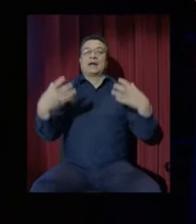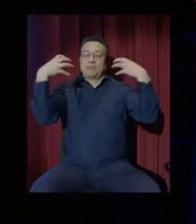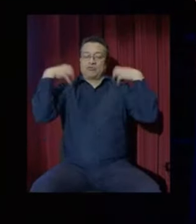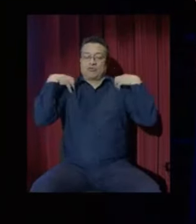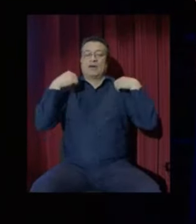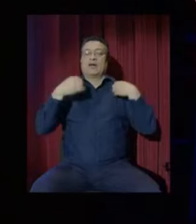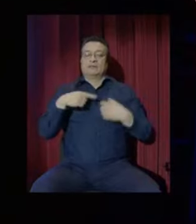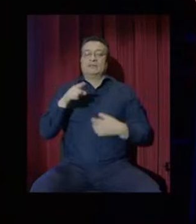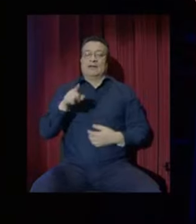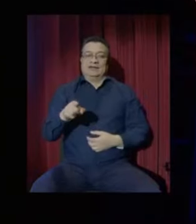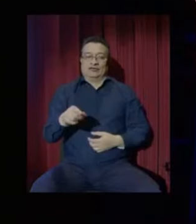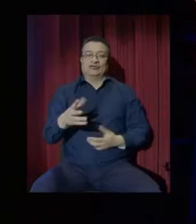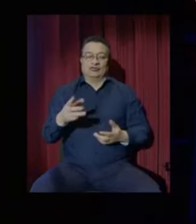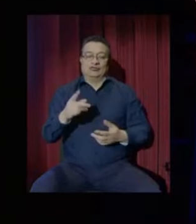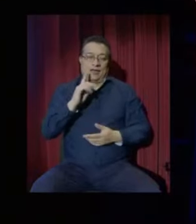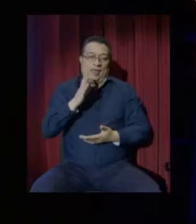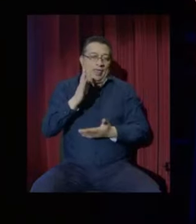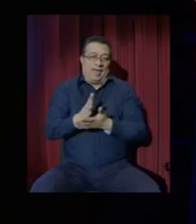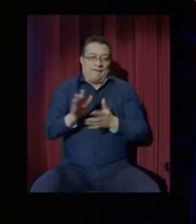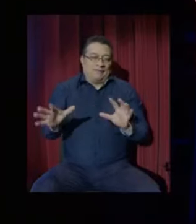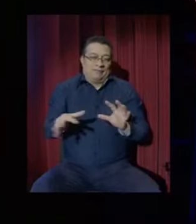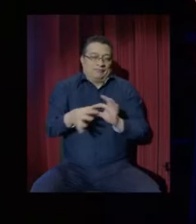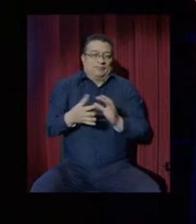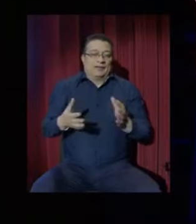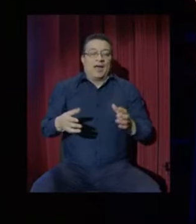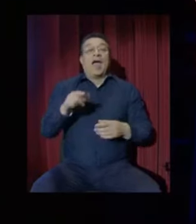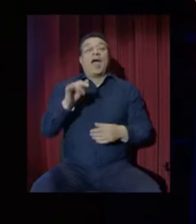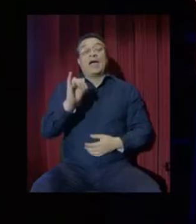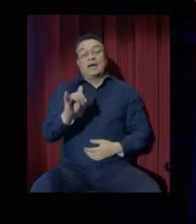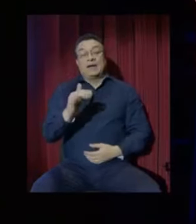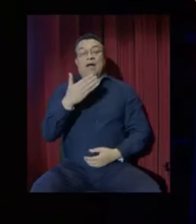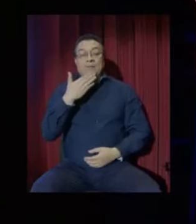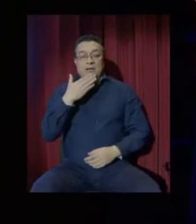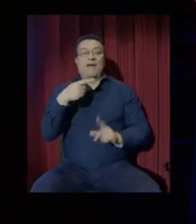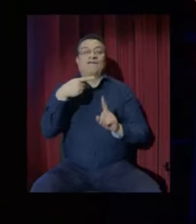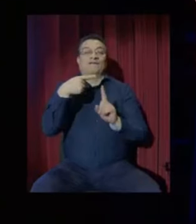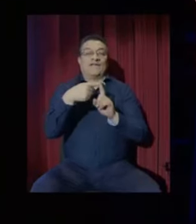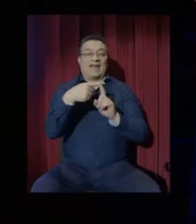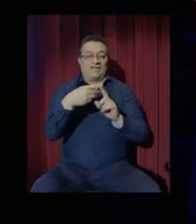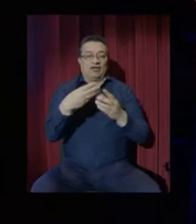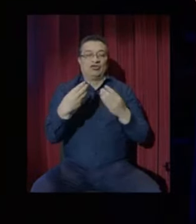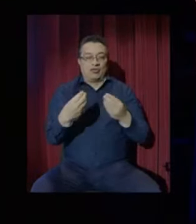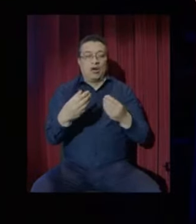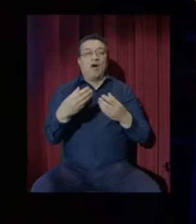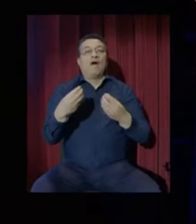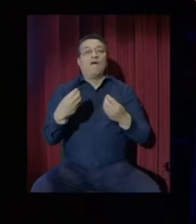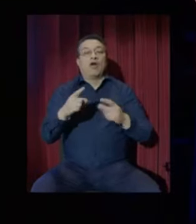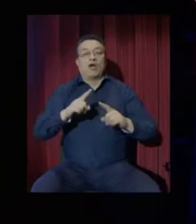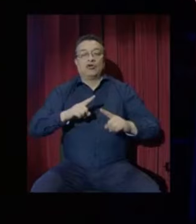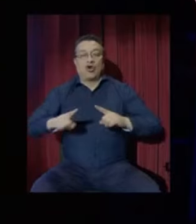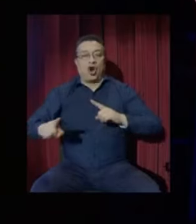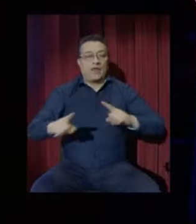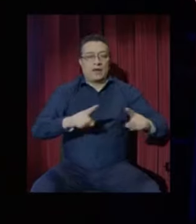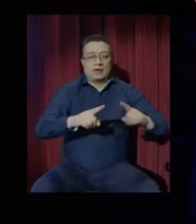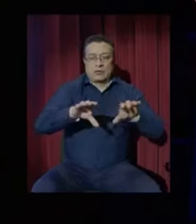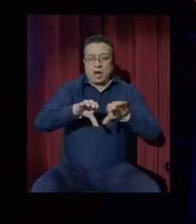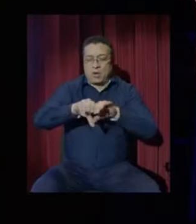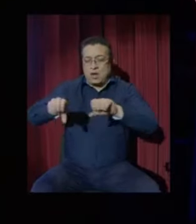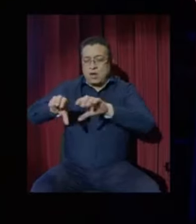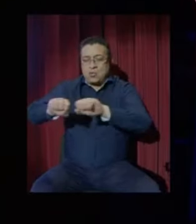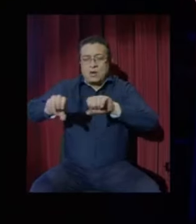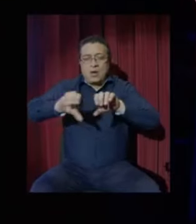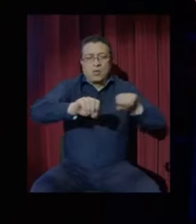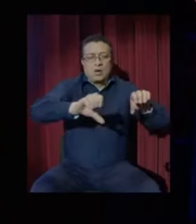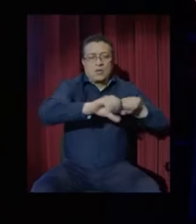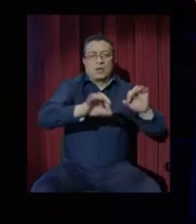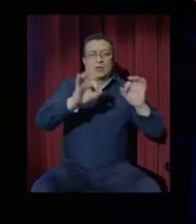asumir cargos como este y el beneficio que trae también una buena coordinación Yo quiero reconocer a cada una de